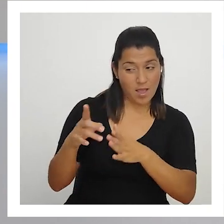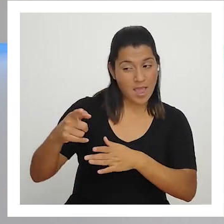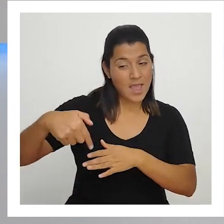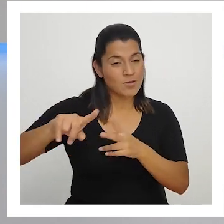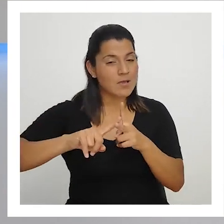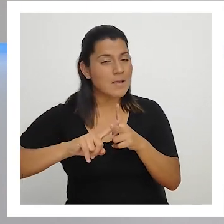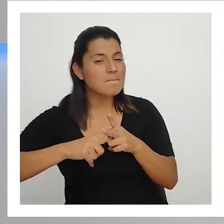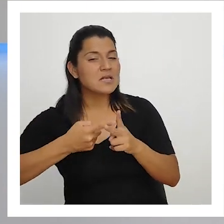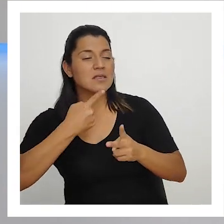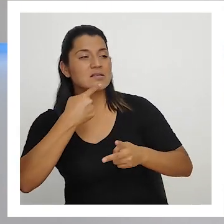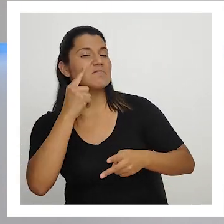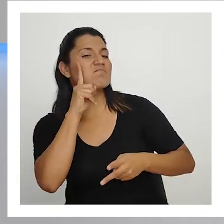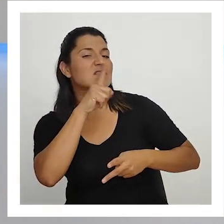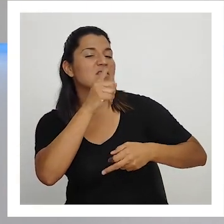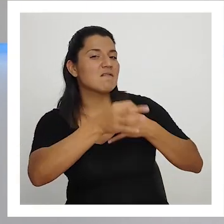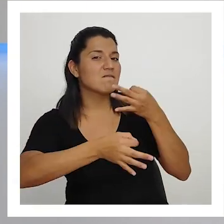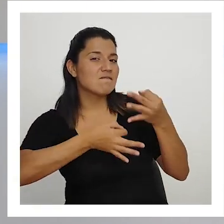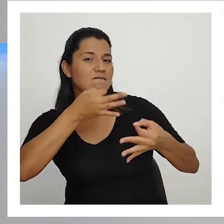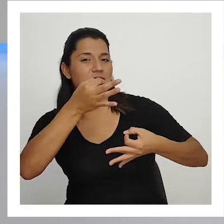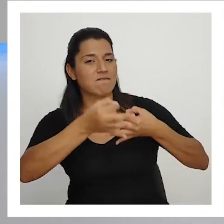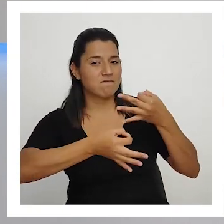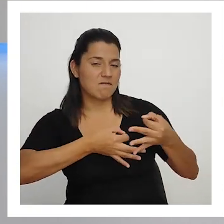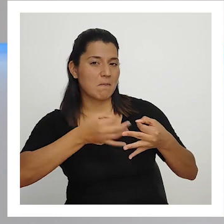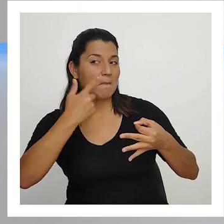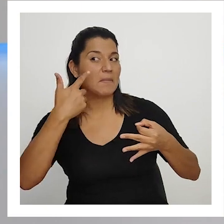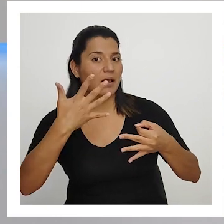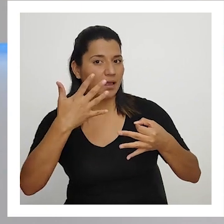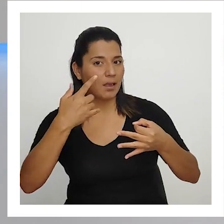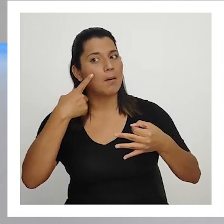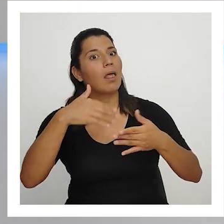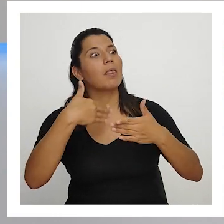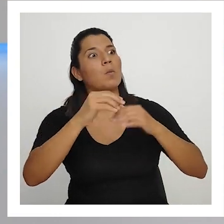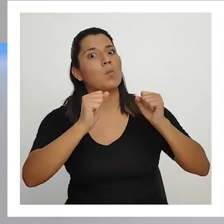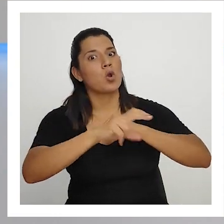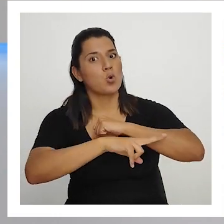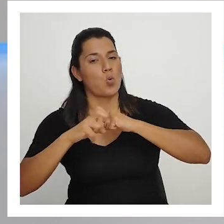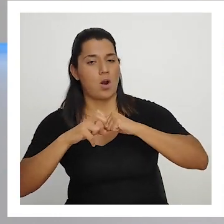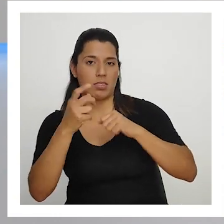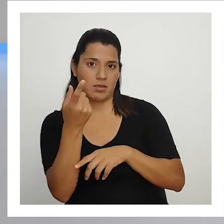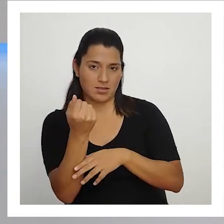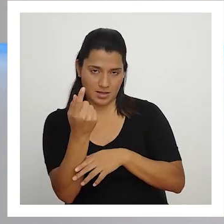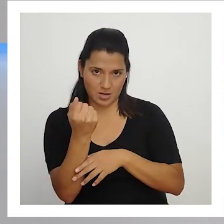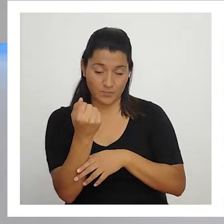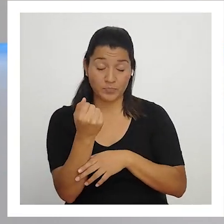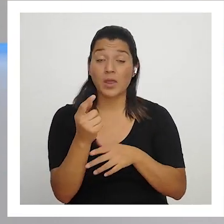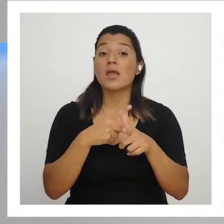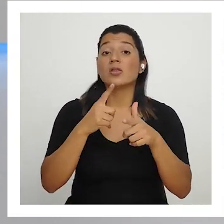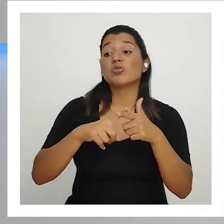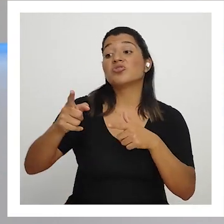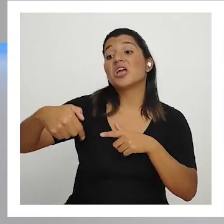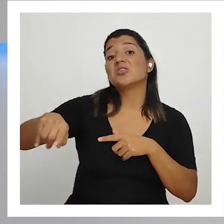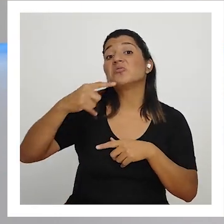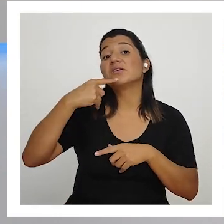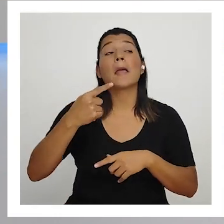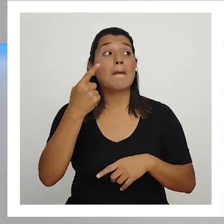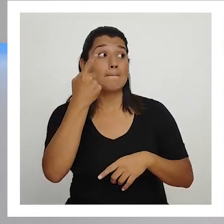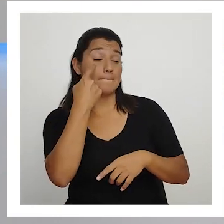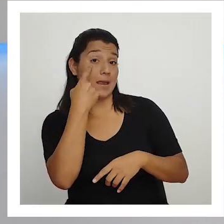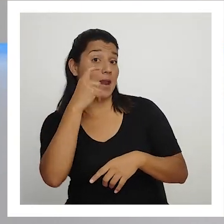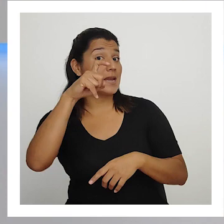engaños tendientes a precisamente poder defraudar a esos ofendidos. Como usted decía, le van a indicar de que se hace necesario el primer pago